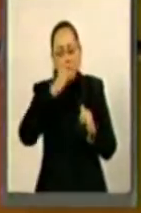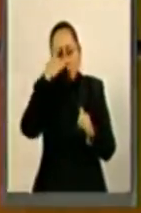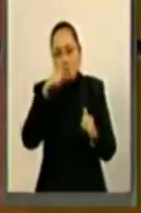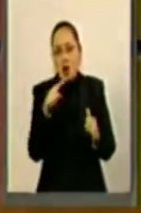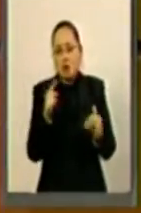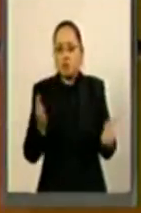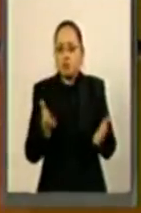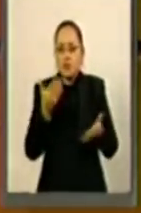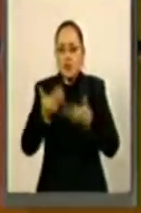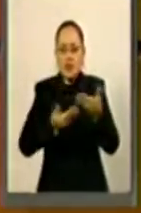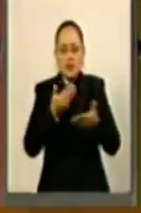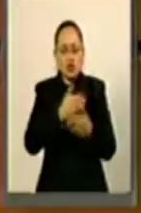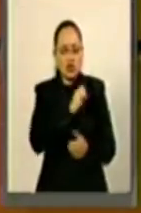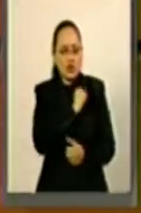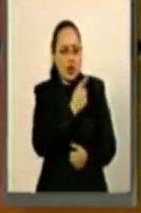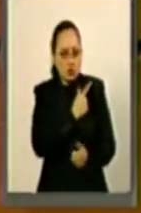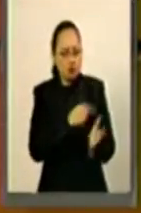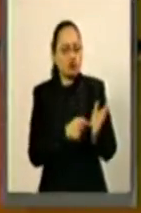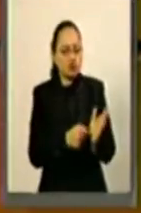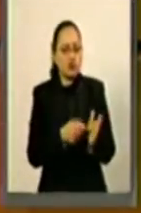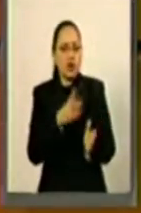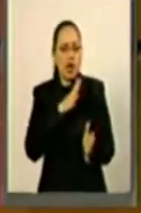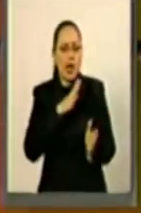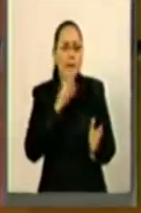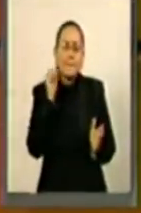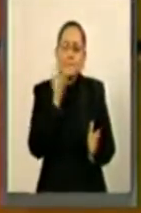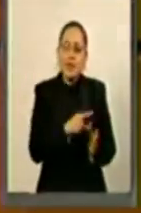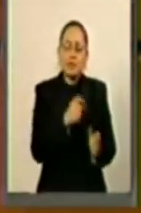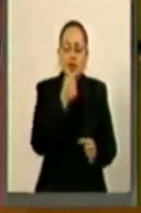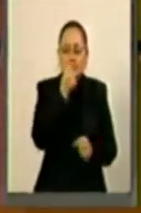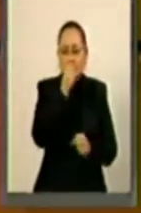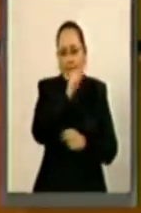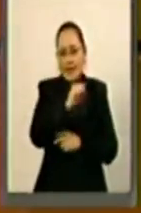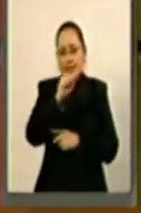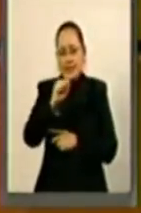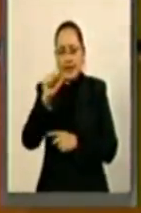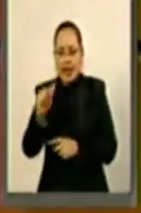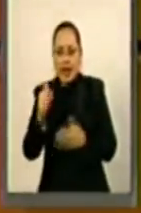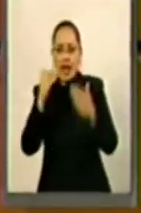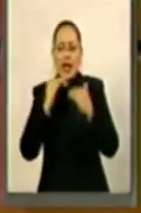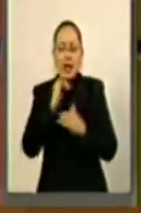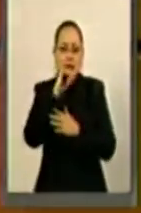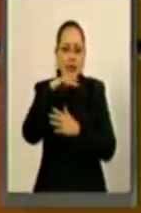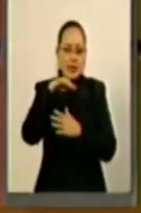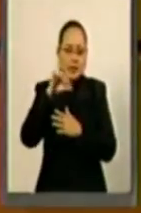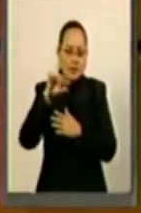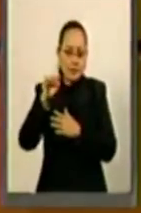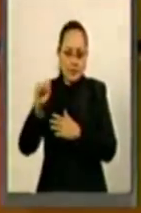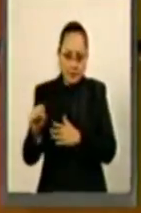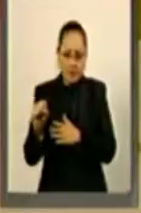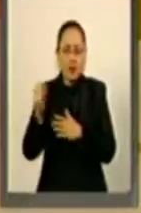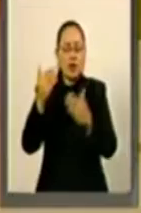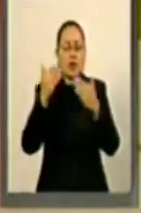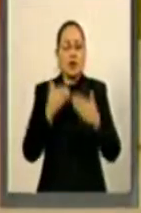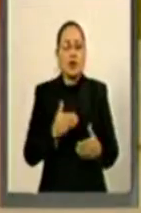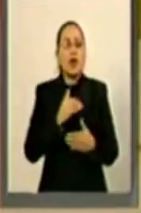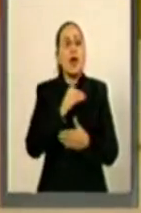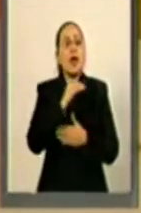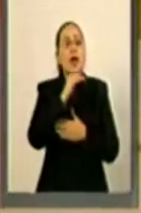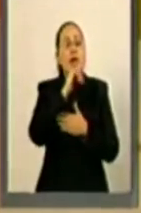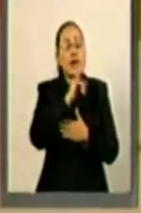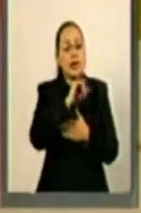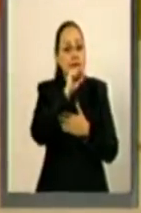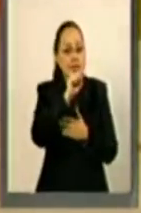los servicios de salud, como lo es la misma Secretaría de Salud, el Instituto Mexicano del Seguro Social y el Instituto